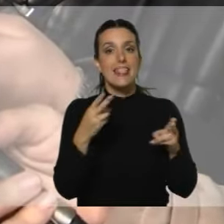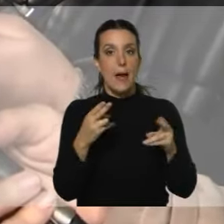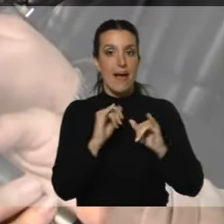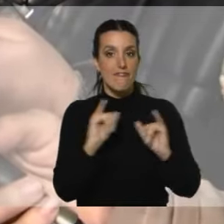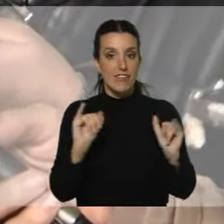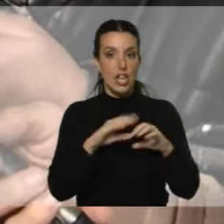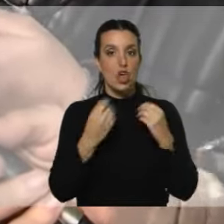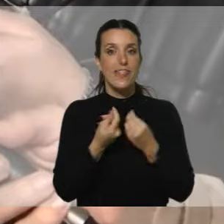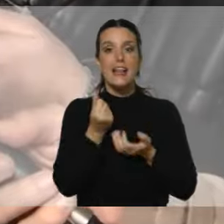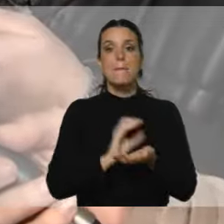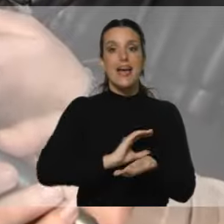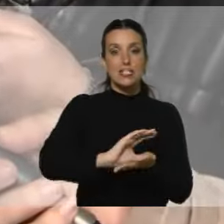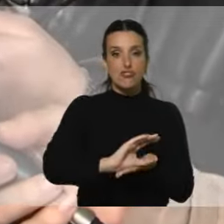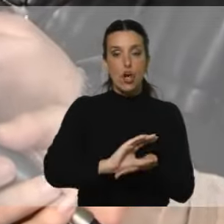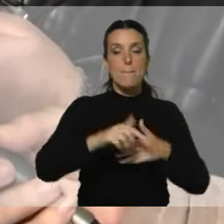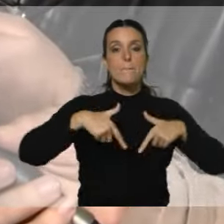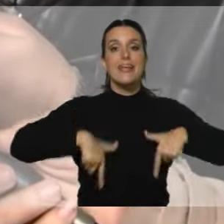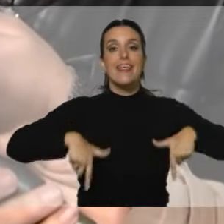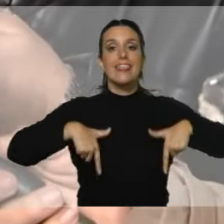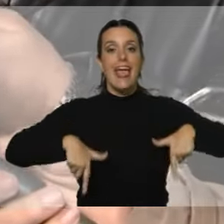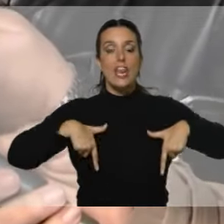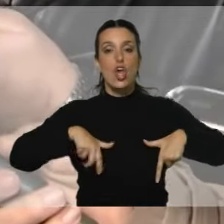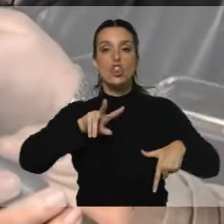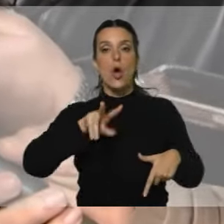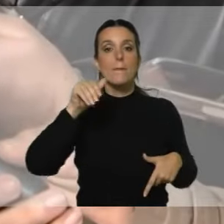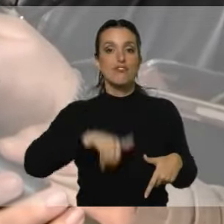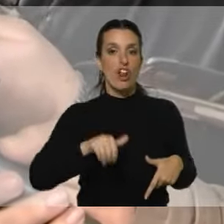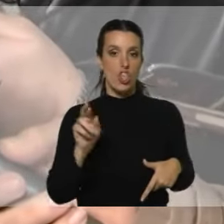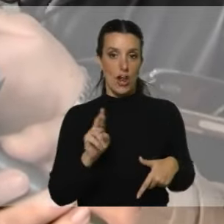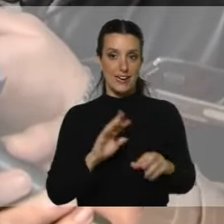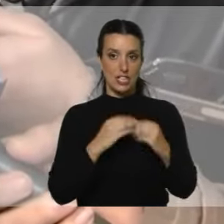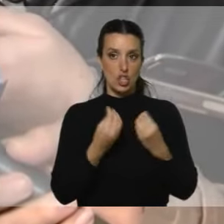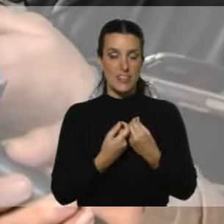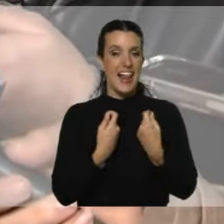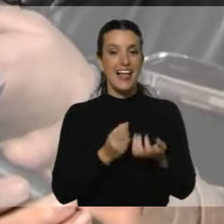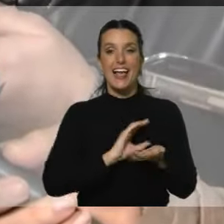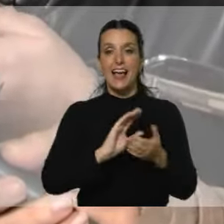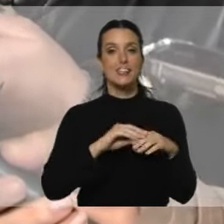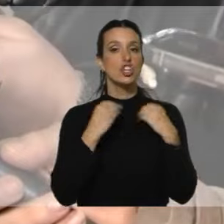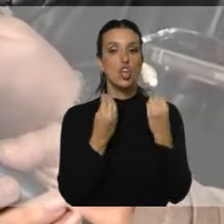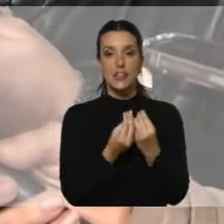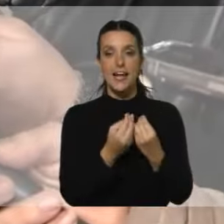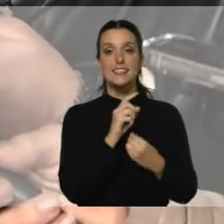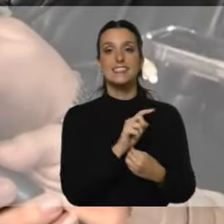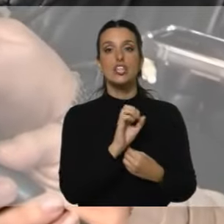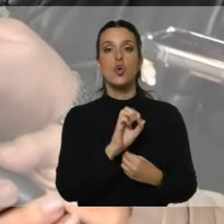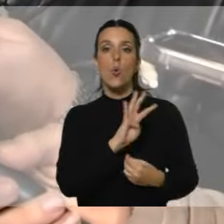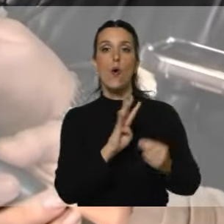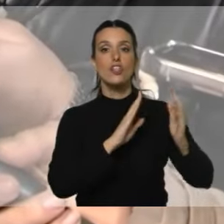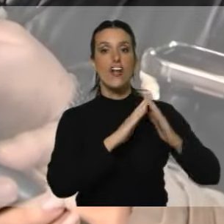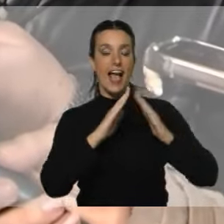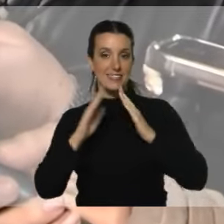alrededor de una inversión por parte del Ministerio de unos 2 millones de dólares. La inversión total son para 104